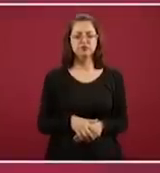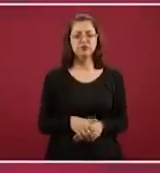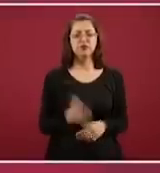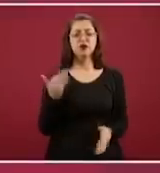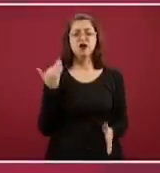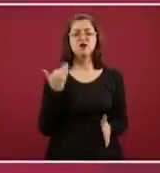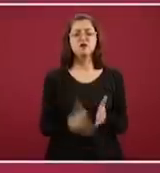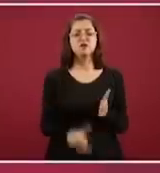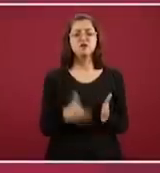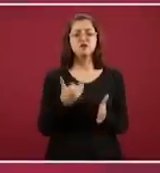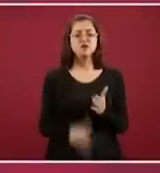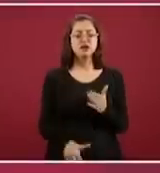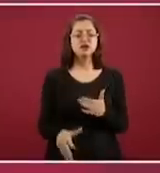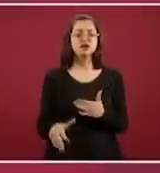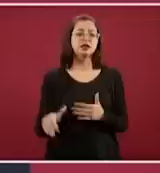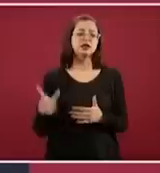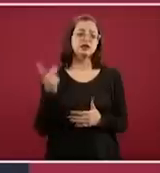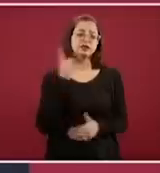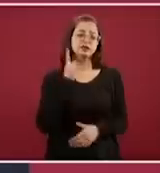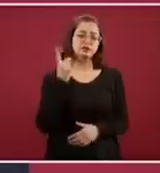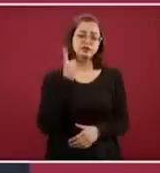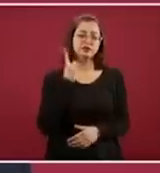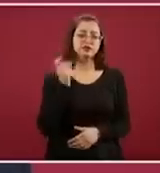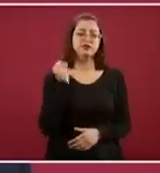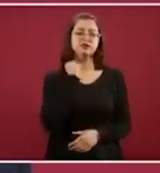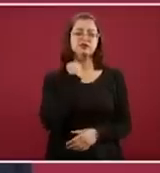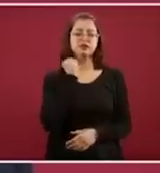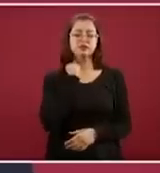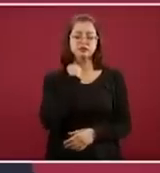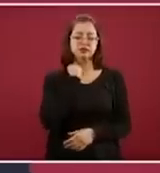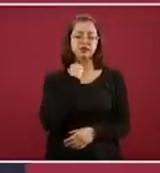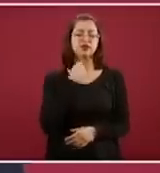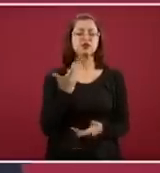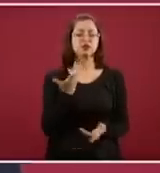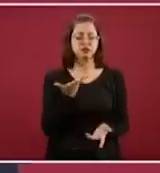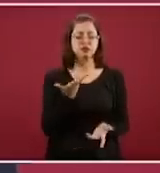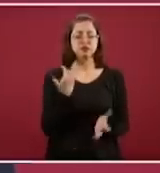de los congresos. En el caso de